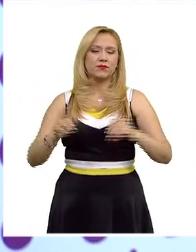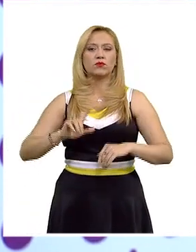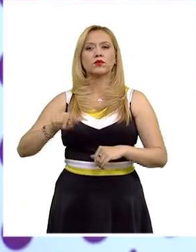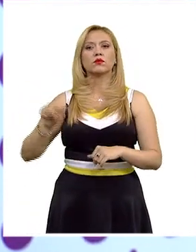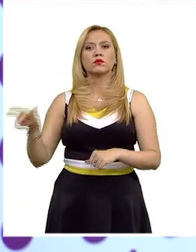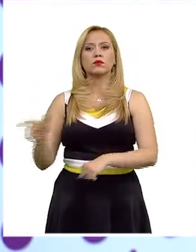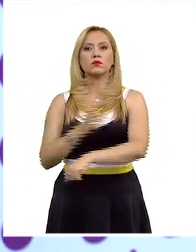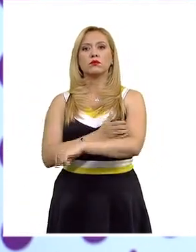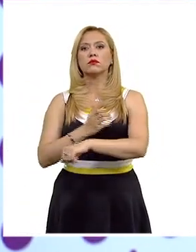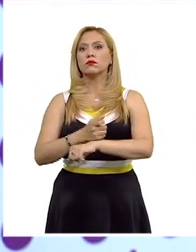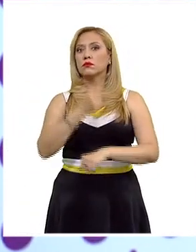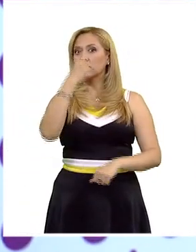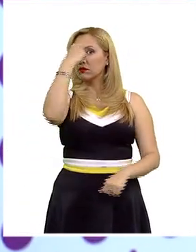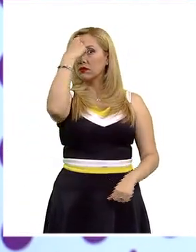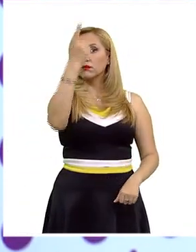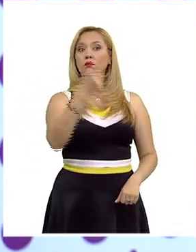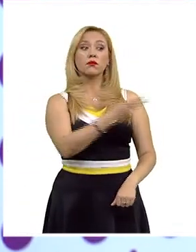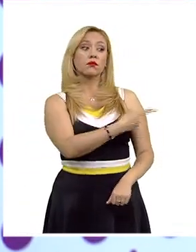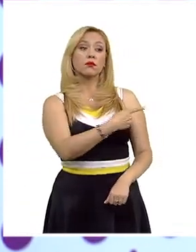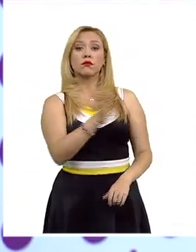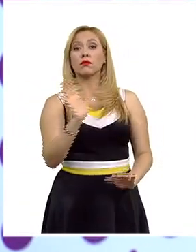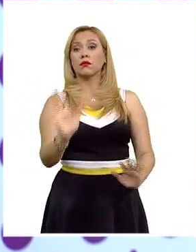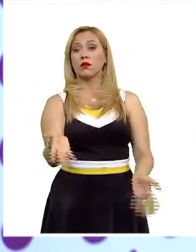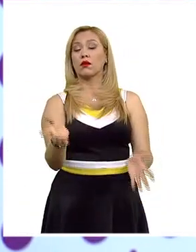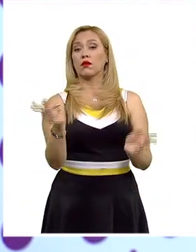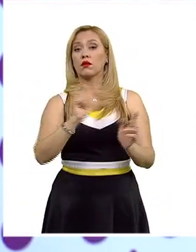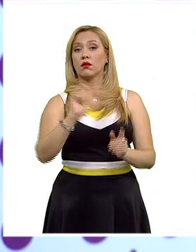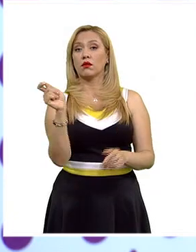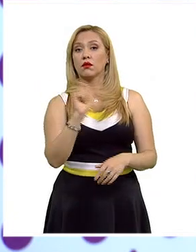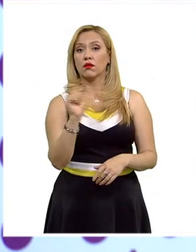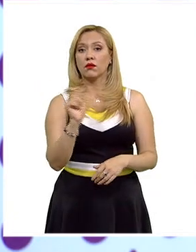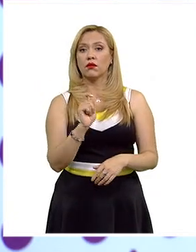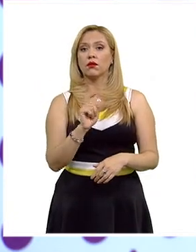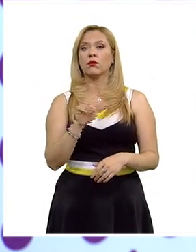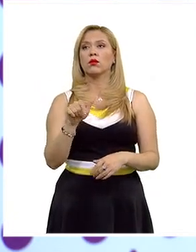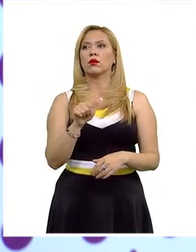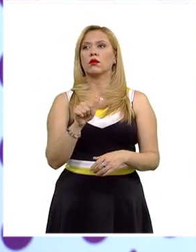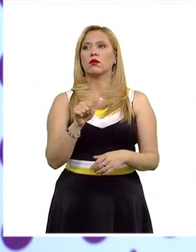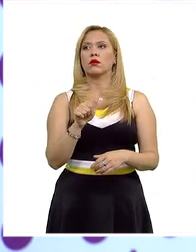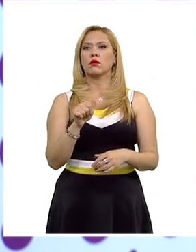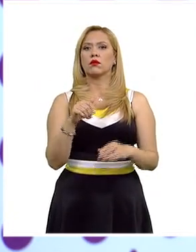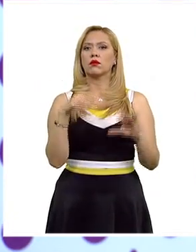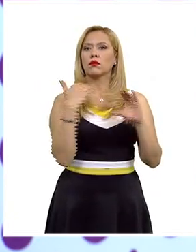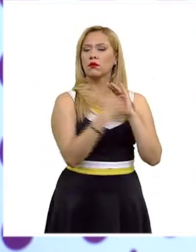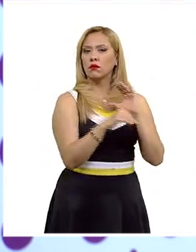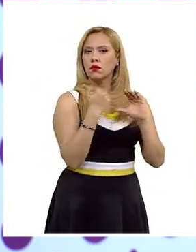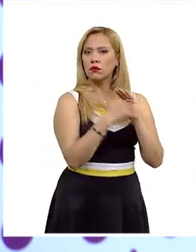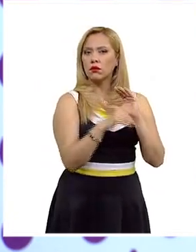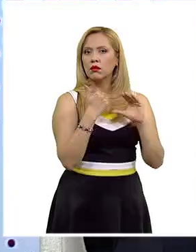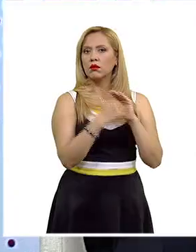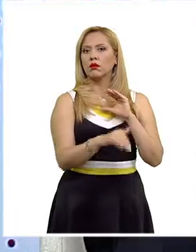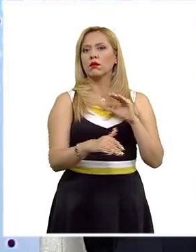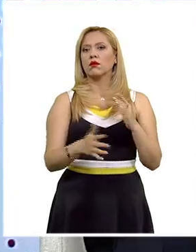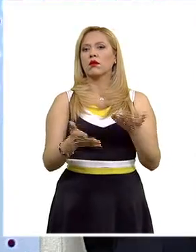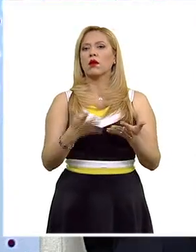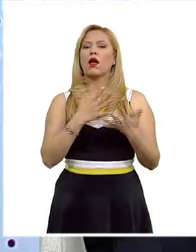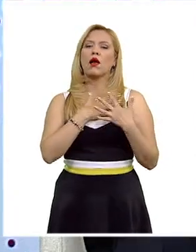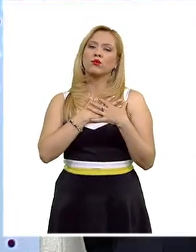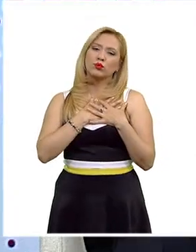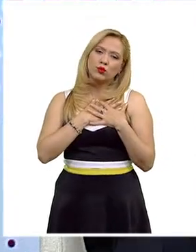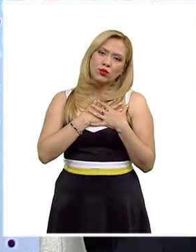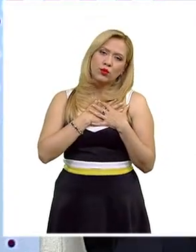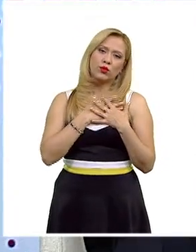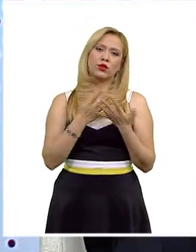de trabajo inventa una relación y entonces le empieza a mandar correos electrónicos con mensajes